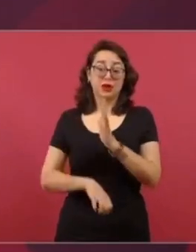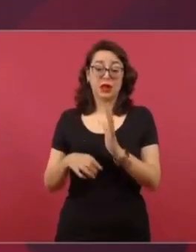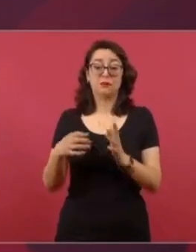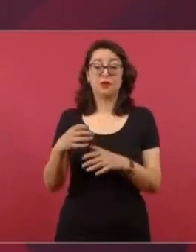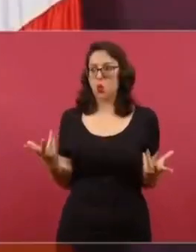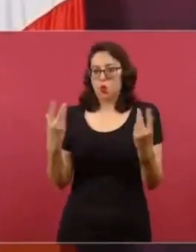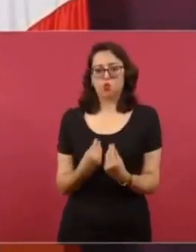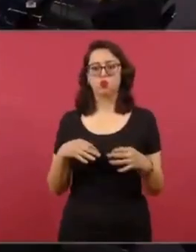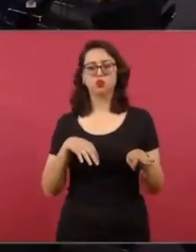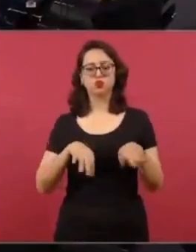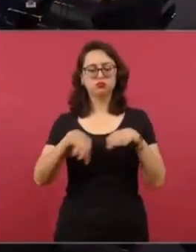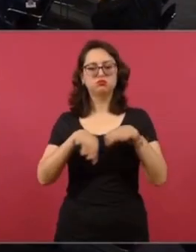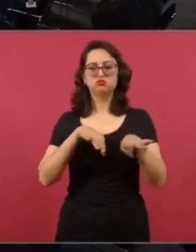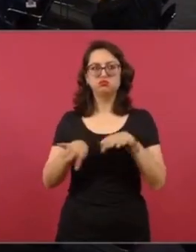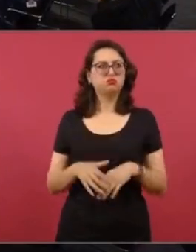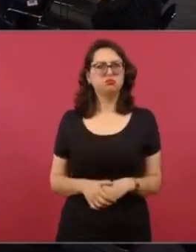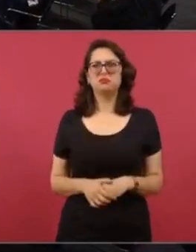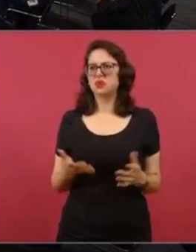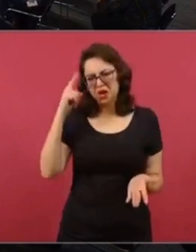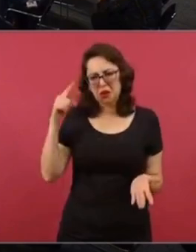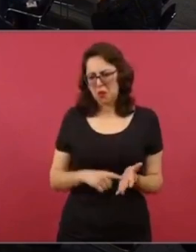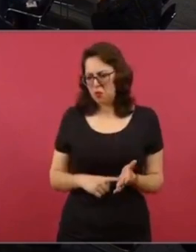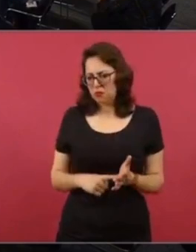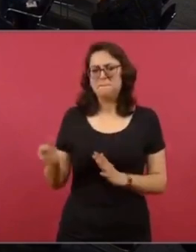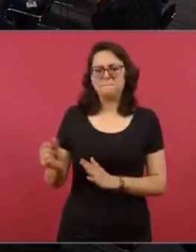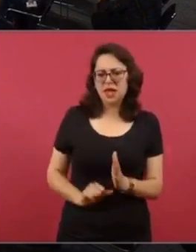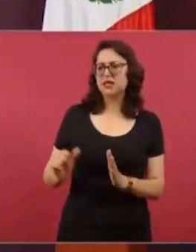a Santa Marta. Nos reunimos como cada mes.